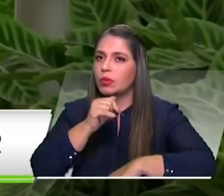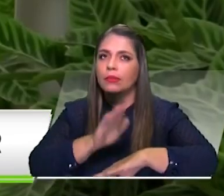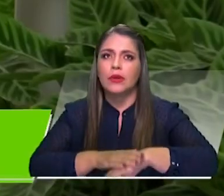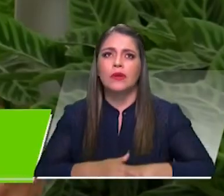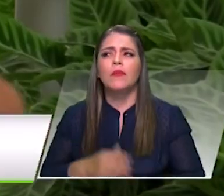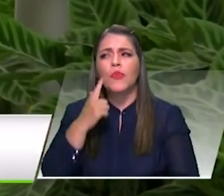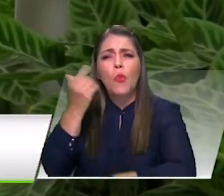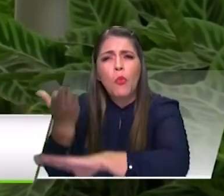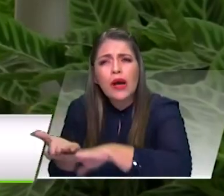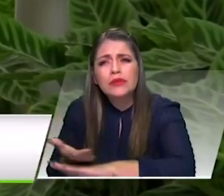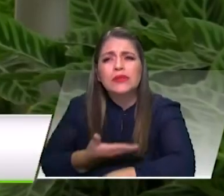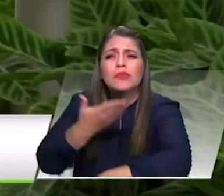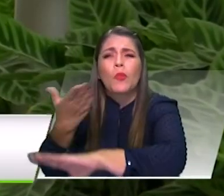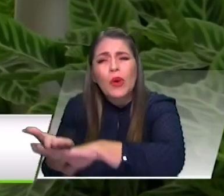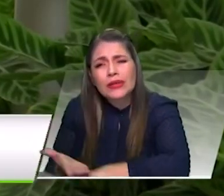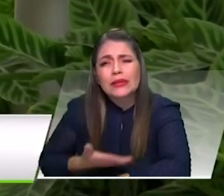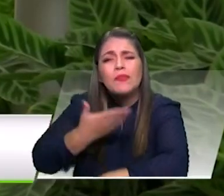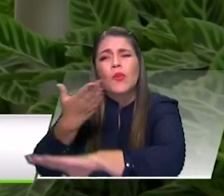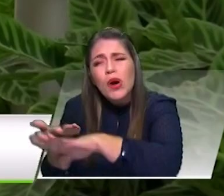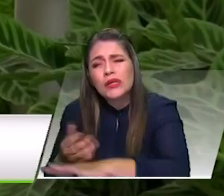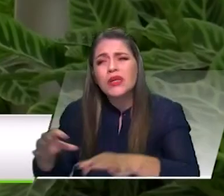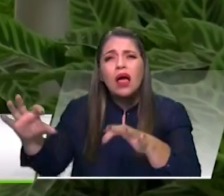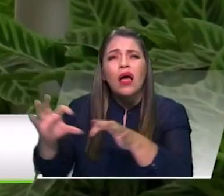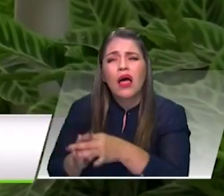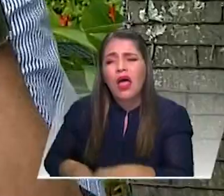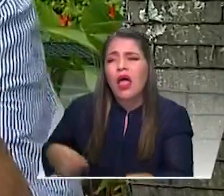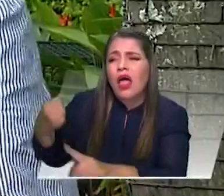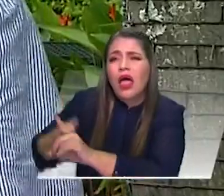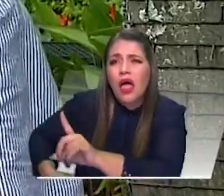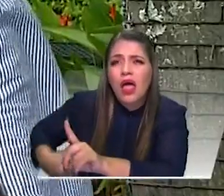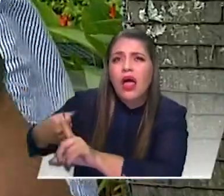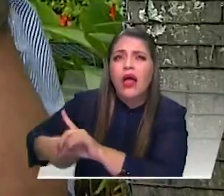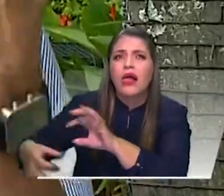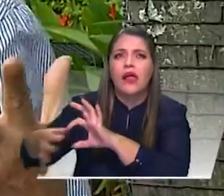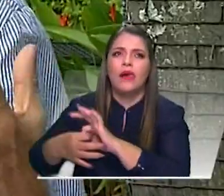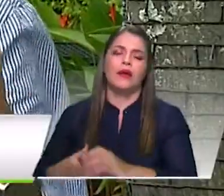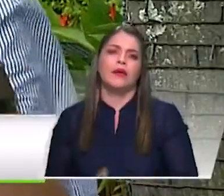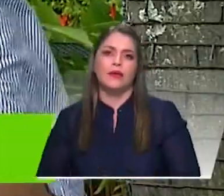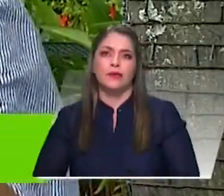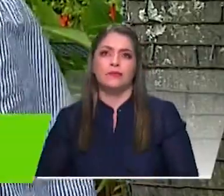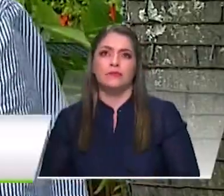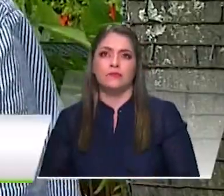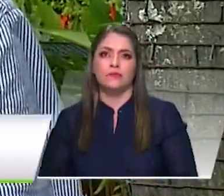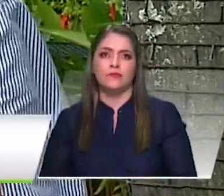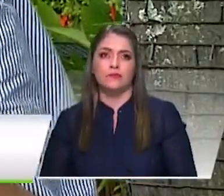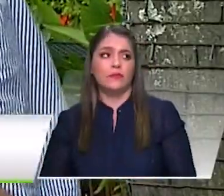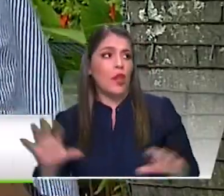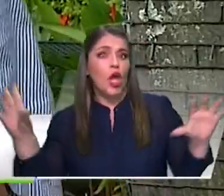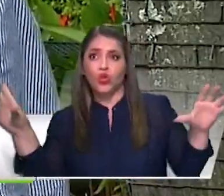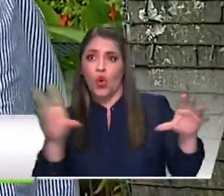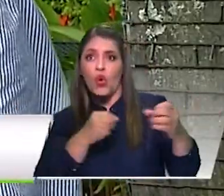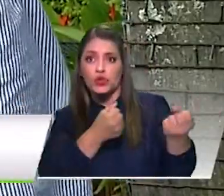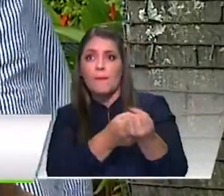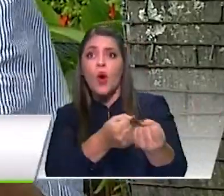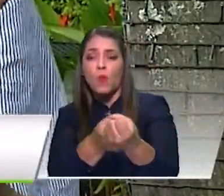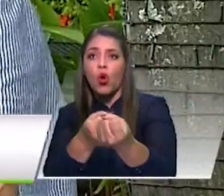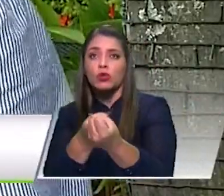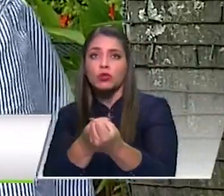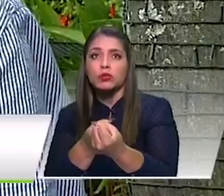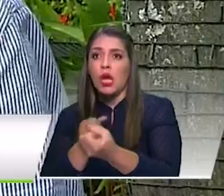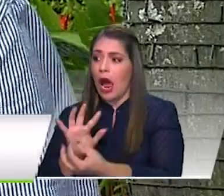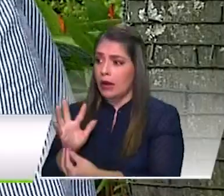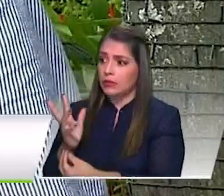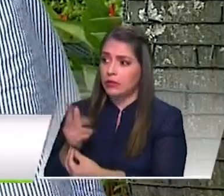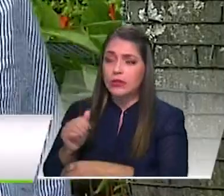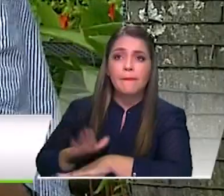fueron muchas, ¿no? Que nos integráramos, nosotros colocamos la parte artística. Y a todo mundo le están colaborando, menos al artista. A nosotros apenas nos están dejando abrir